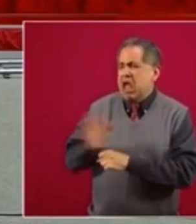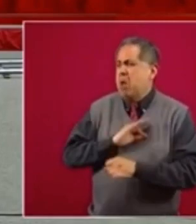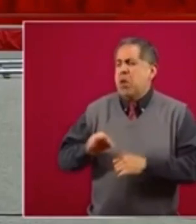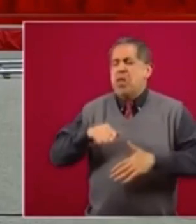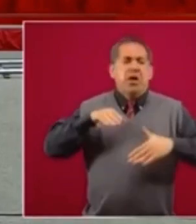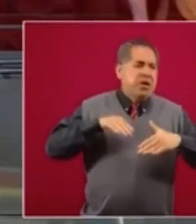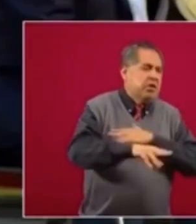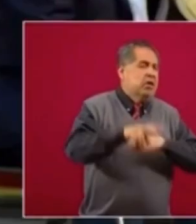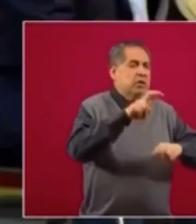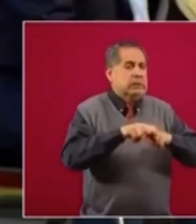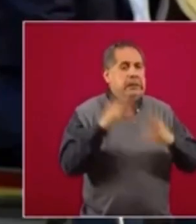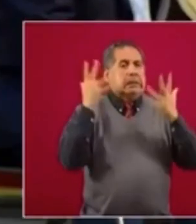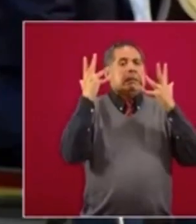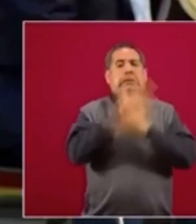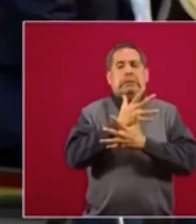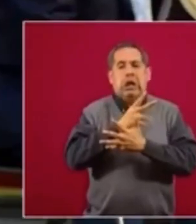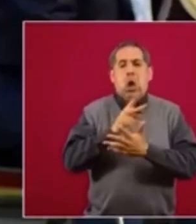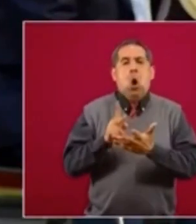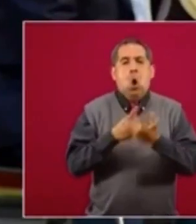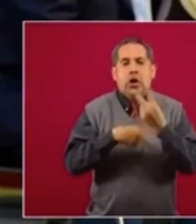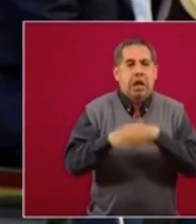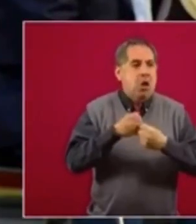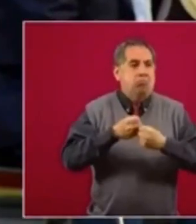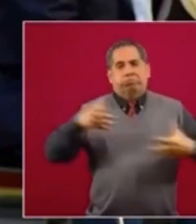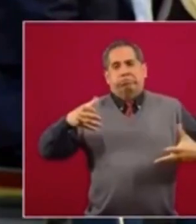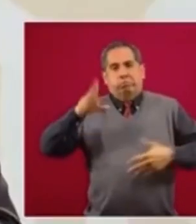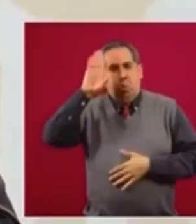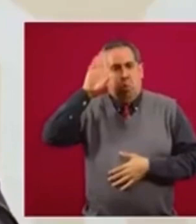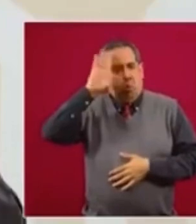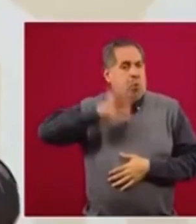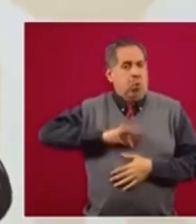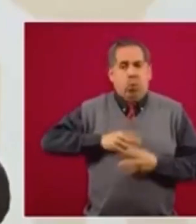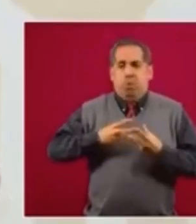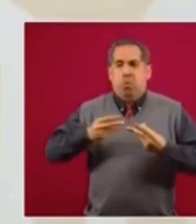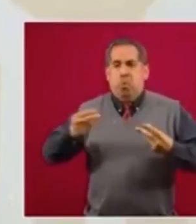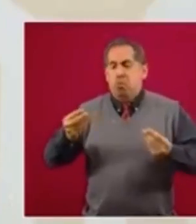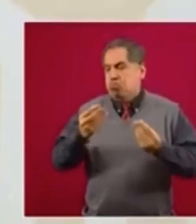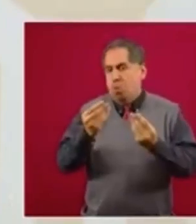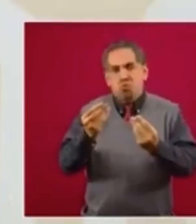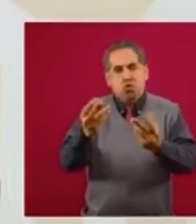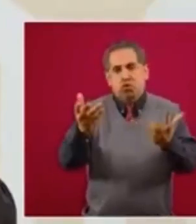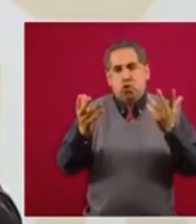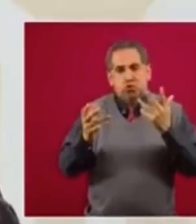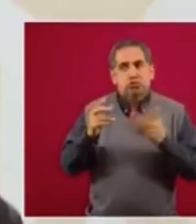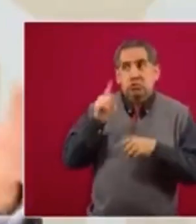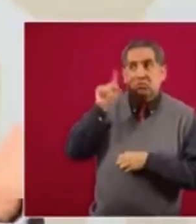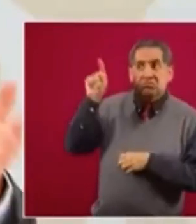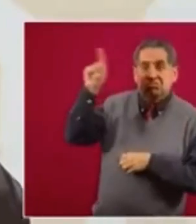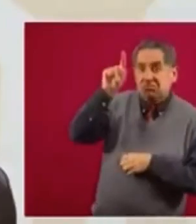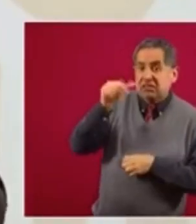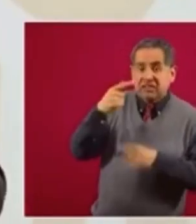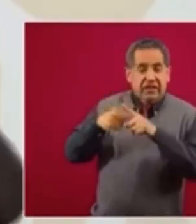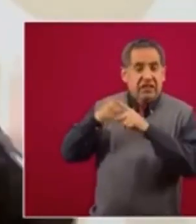a la escuela, han tenido rebrotes muy grandes y la lista es muy grande de países que han tenido